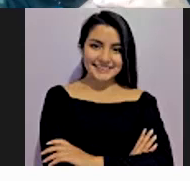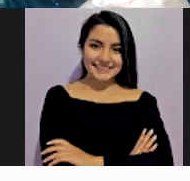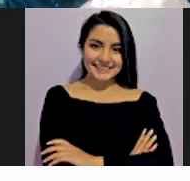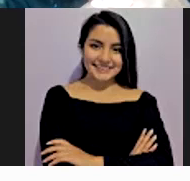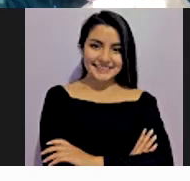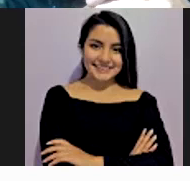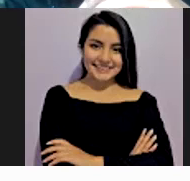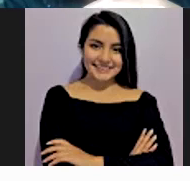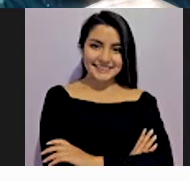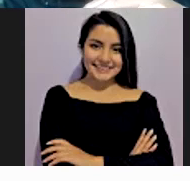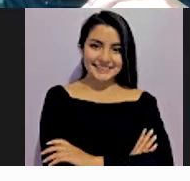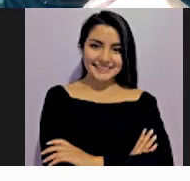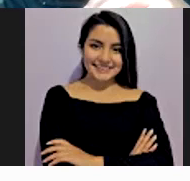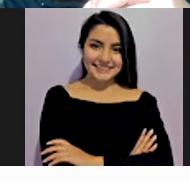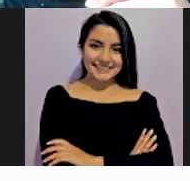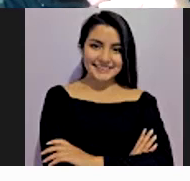para corregir y aprender.